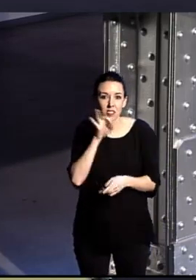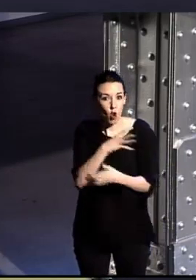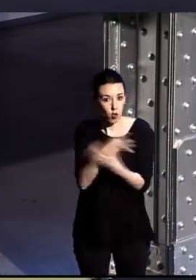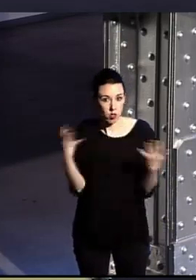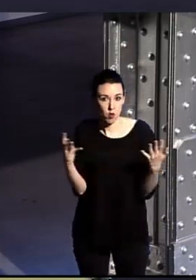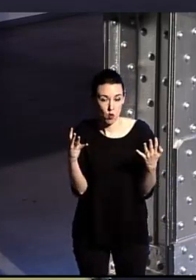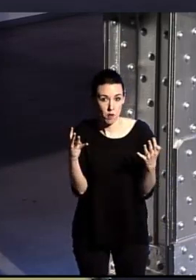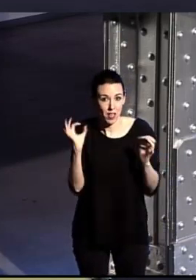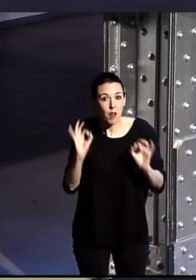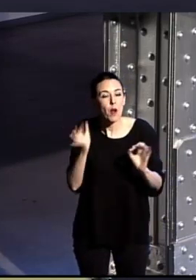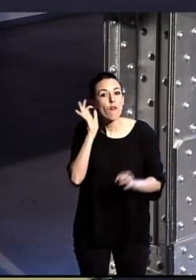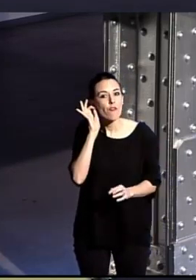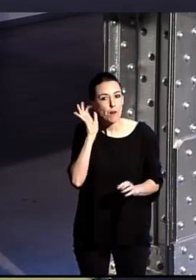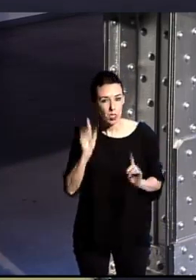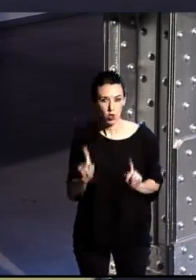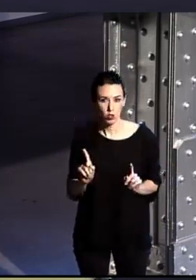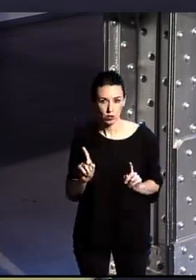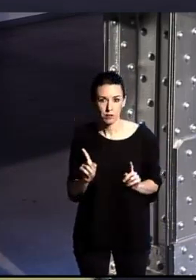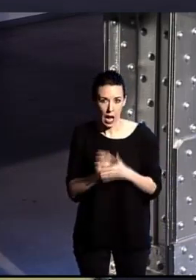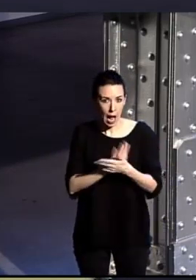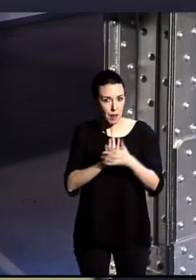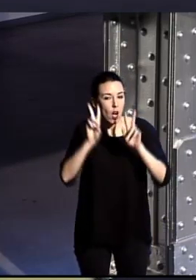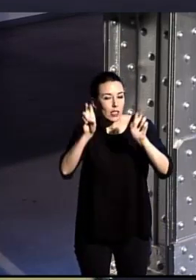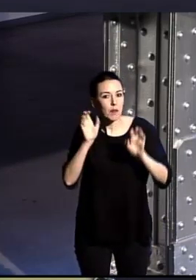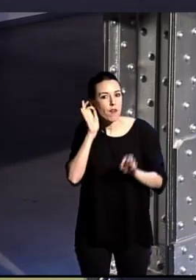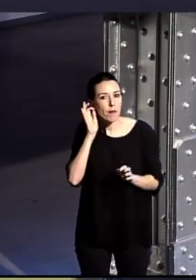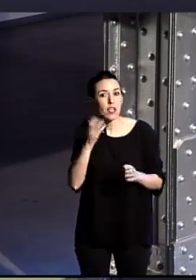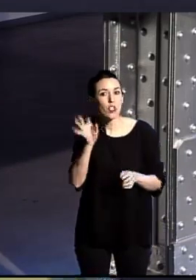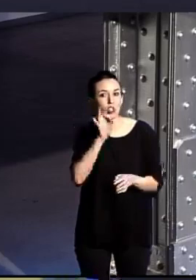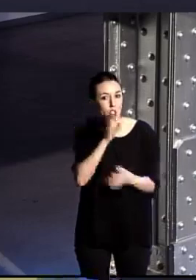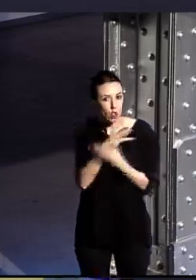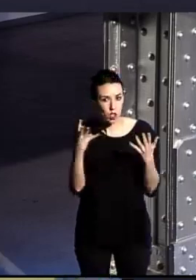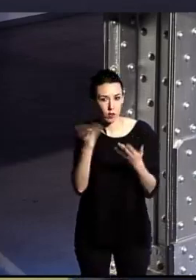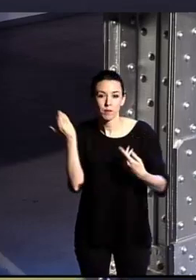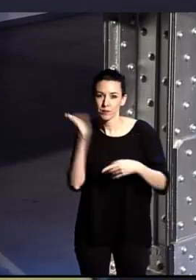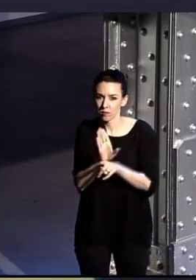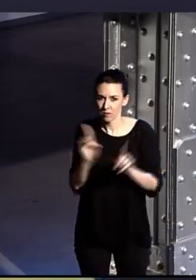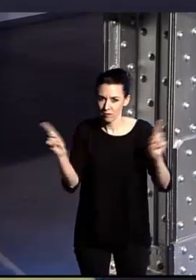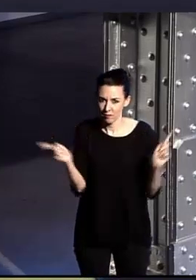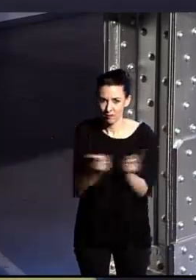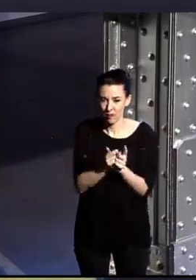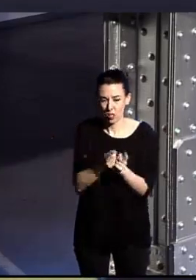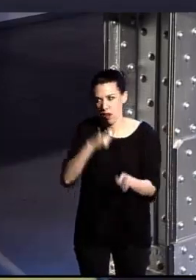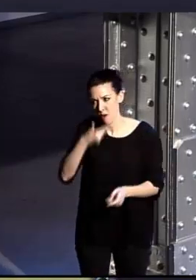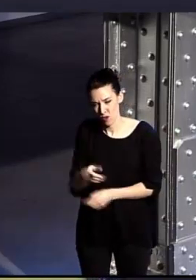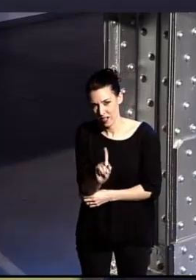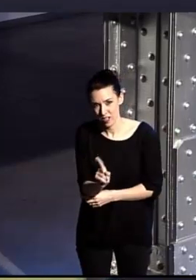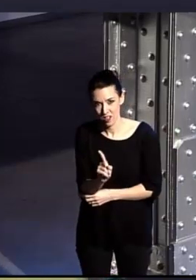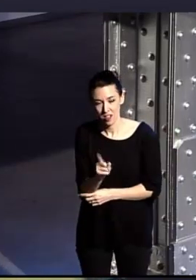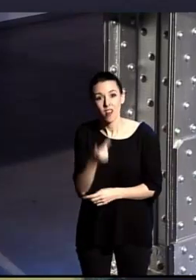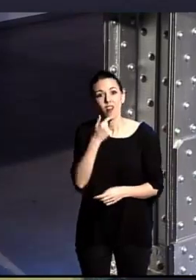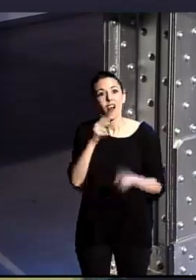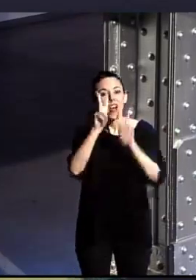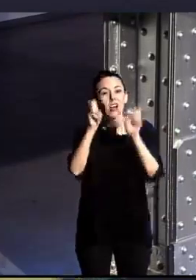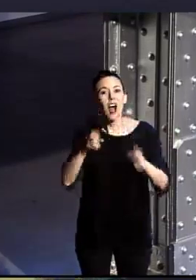XIX femeninos, ¿no? Y mi presentación, muy breve, no te voy a aburrir, se titula Del